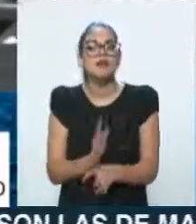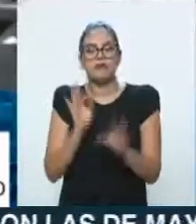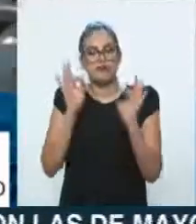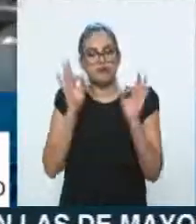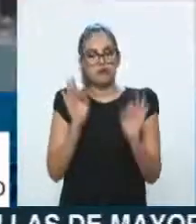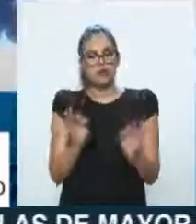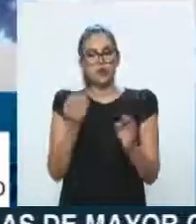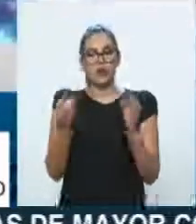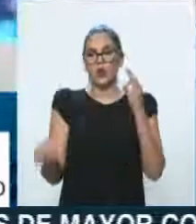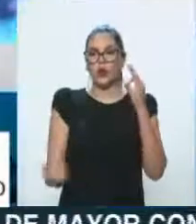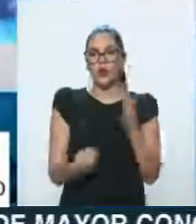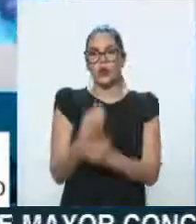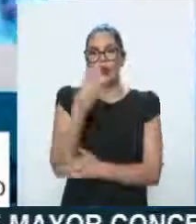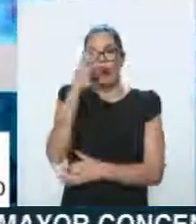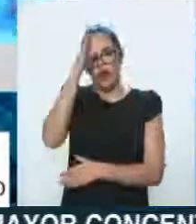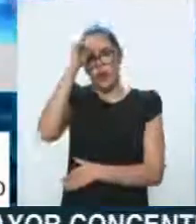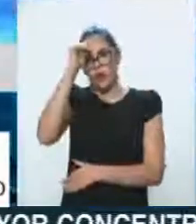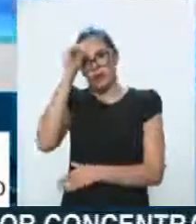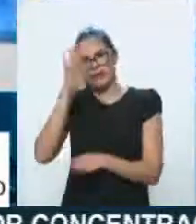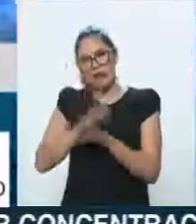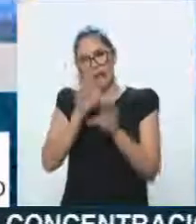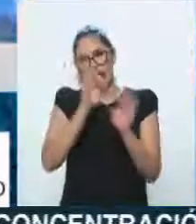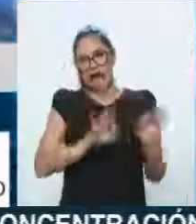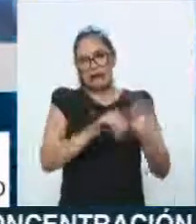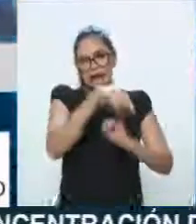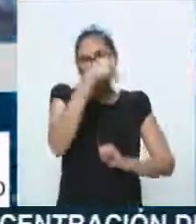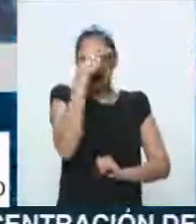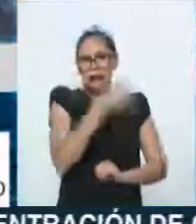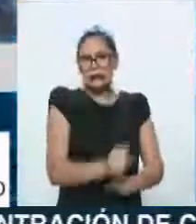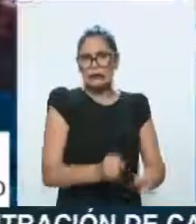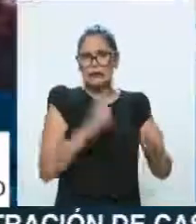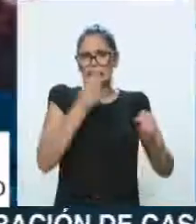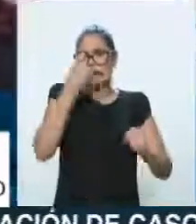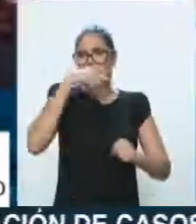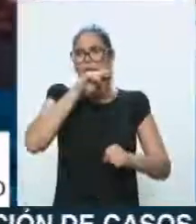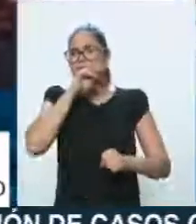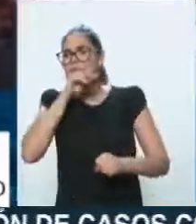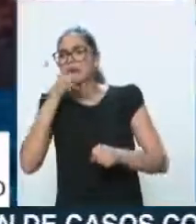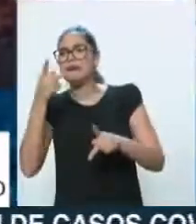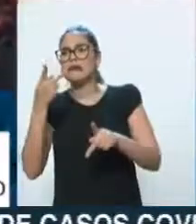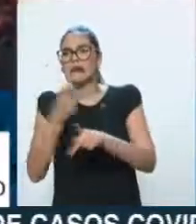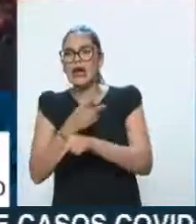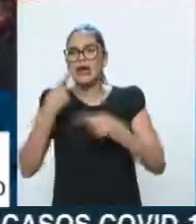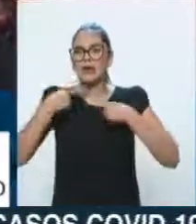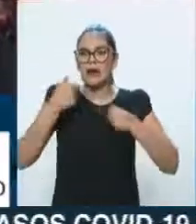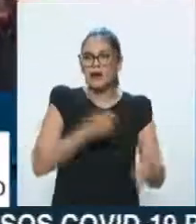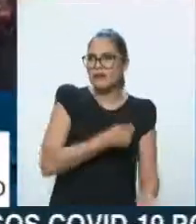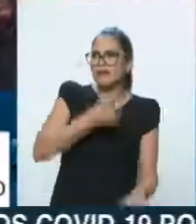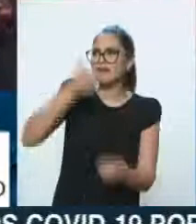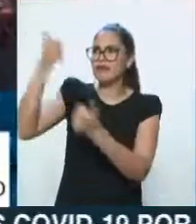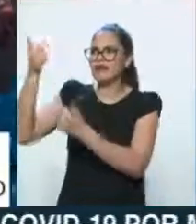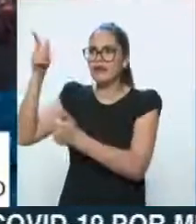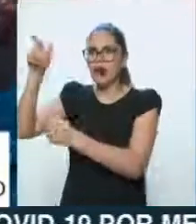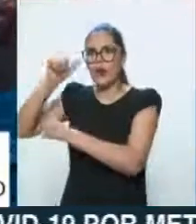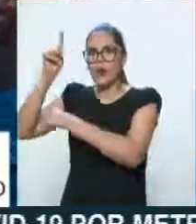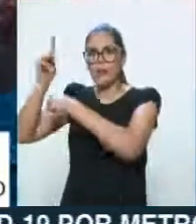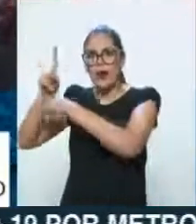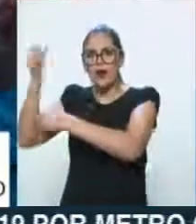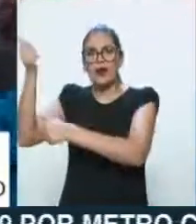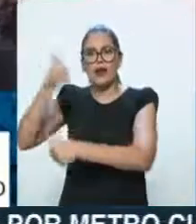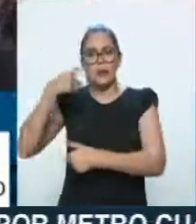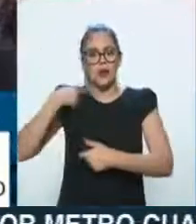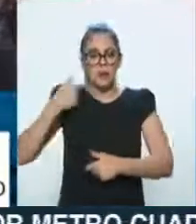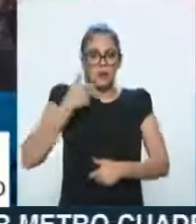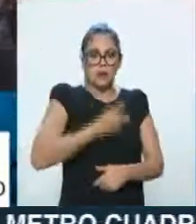el tratado más importante para México en términos para la certidumbre jurídica de los exportadores y los inversionistas es muy